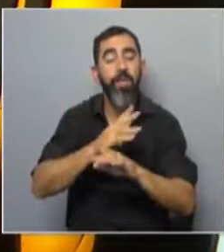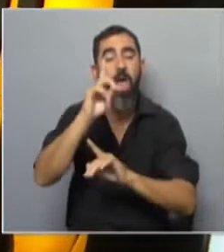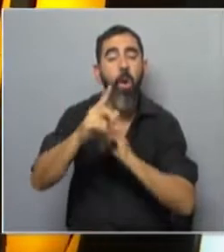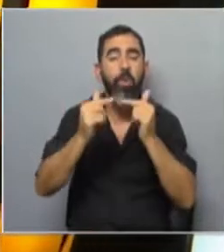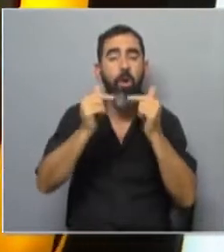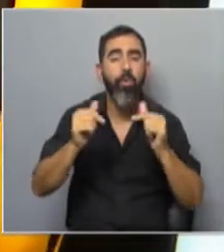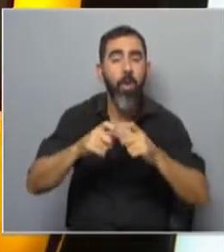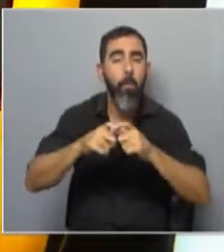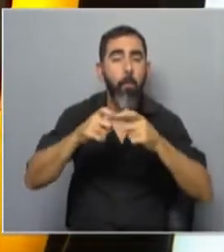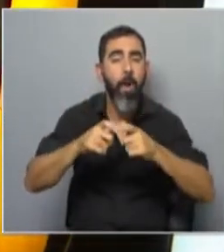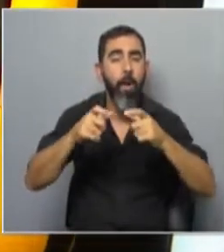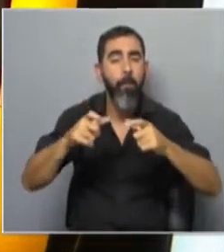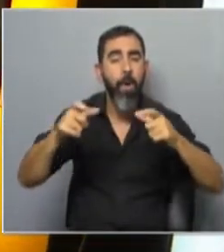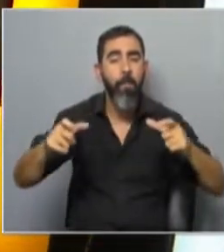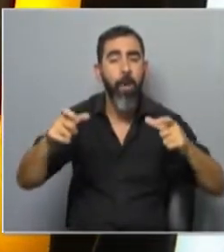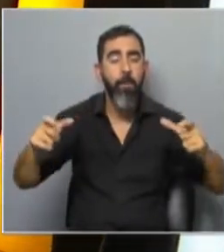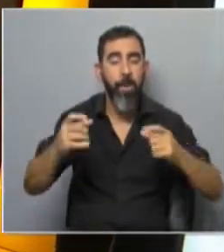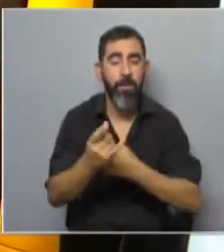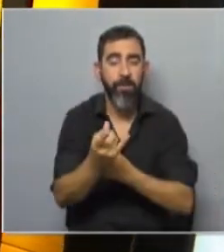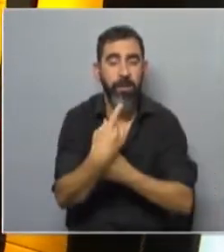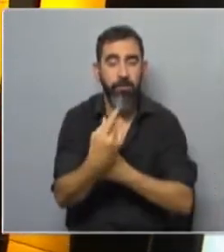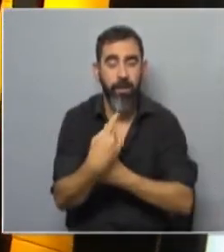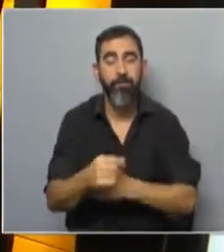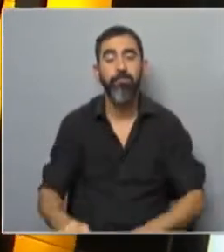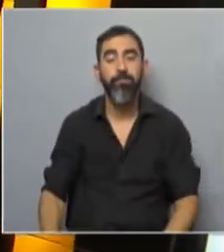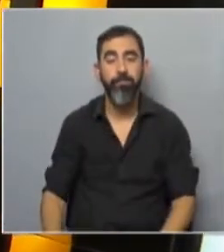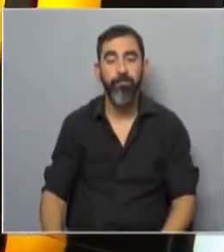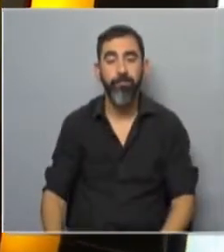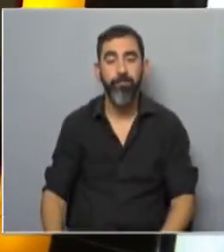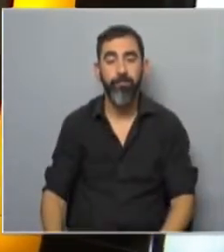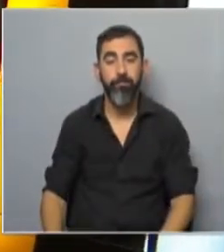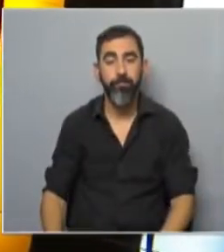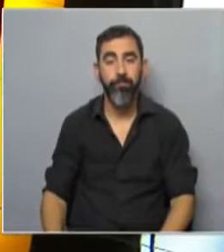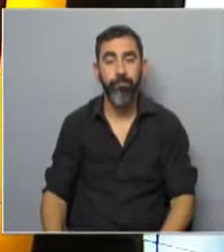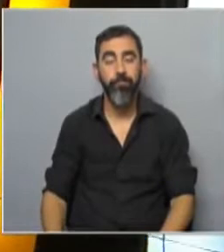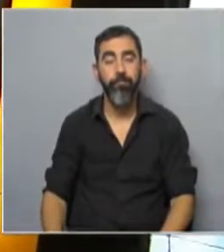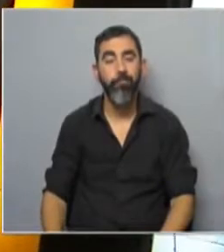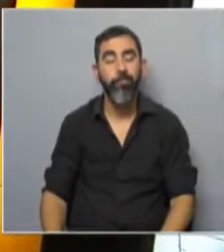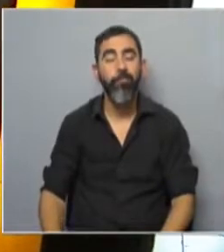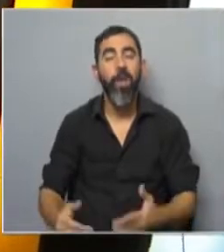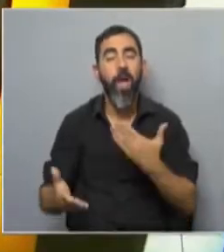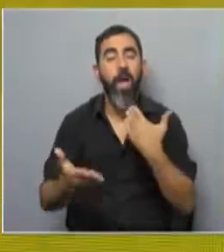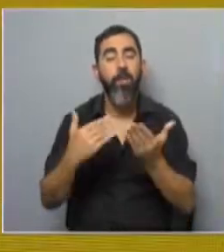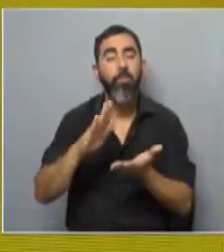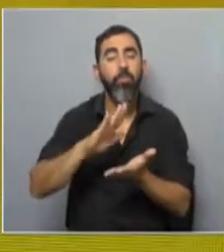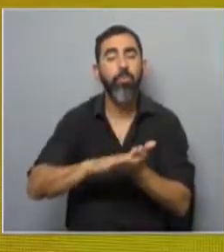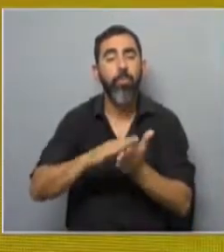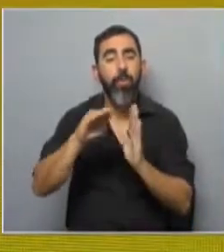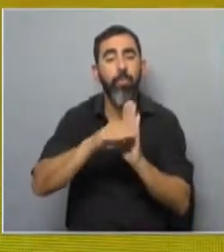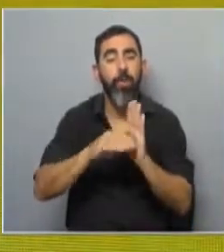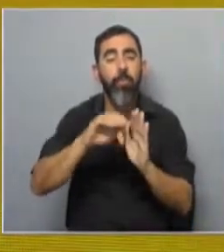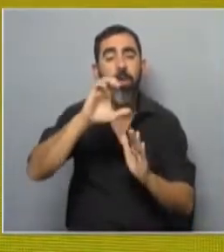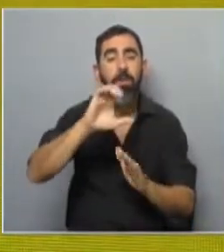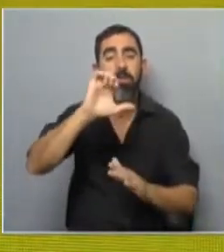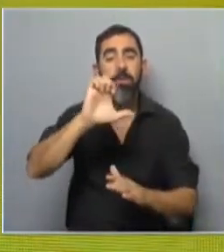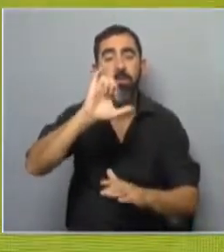que crecen bajo ese gran paraguas del Ceibal. Sí, es también un programa, vamos a hablar del programa Ceilab,